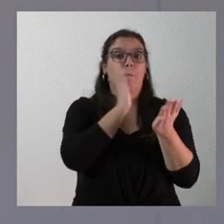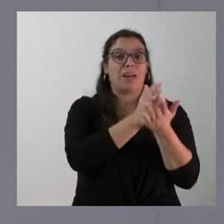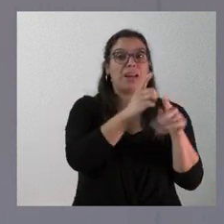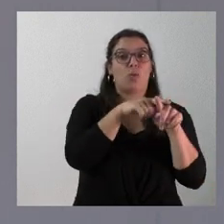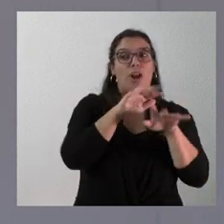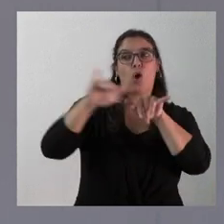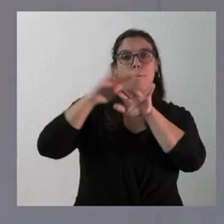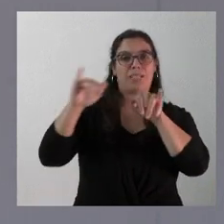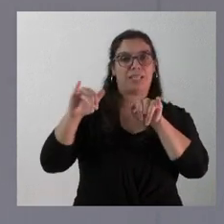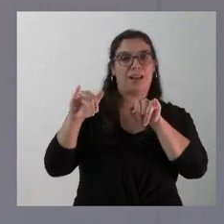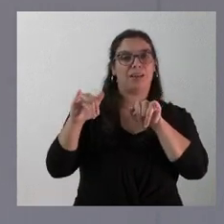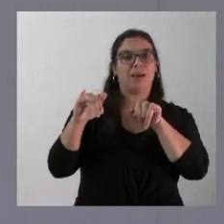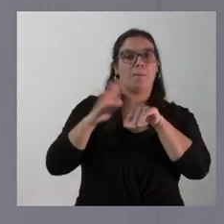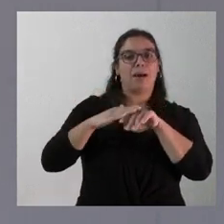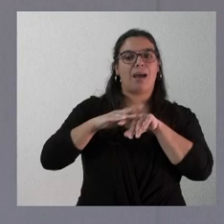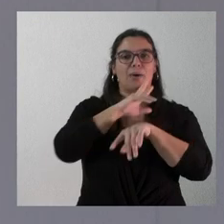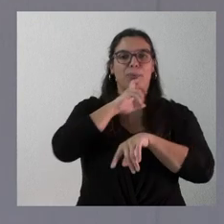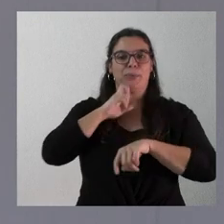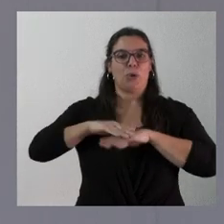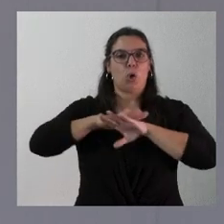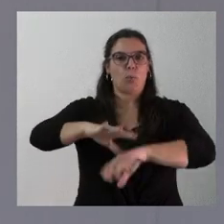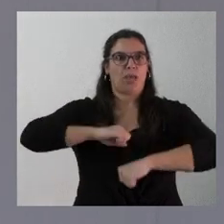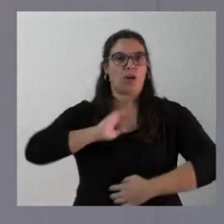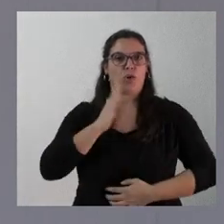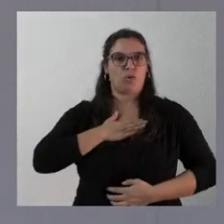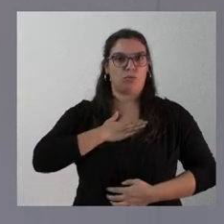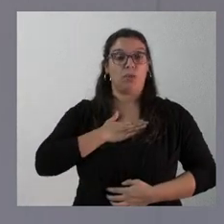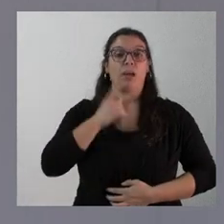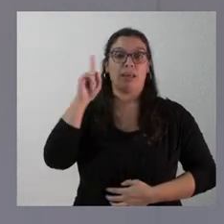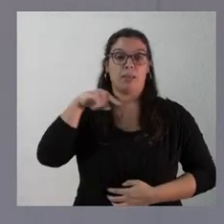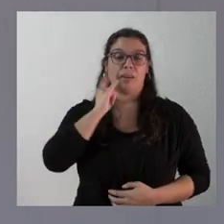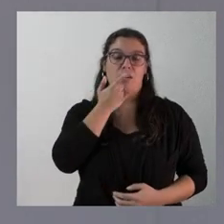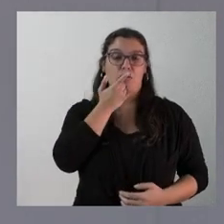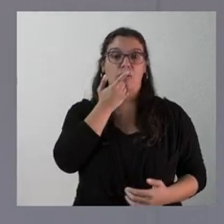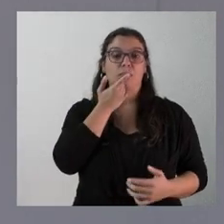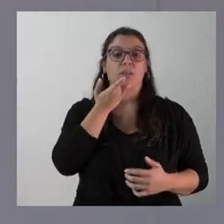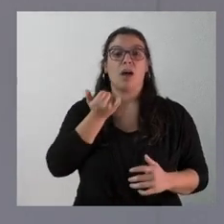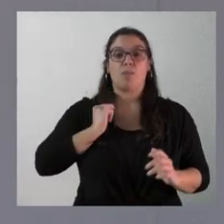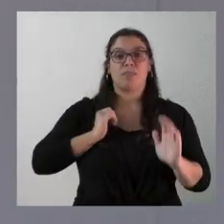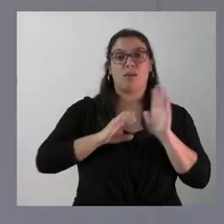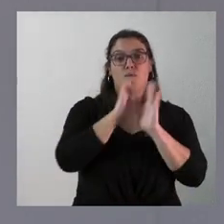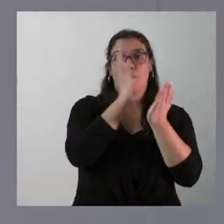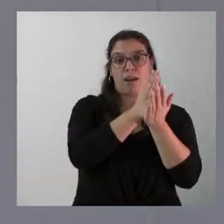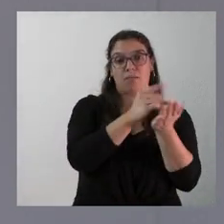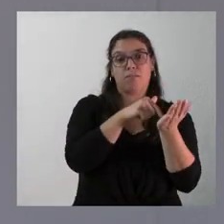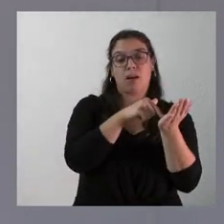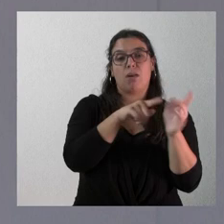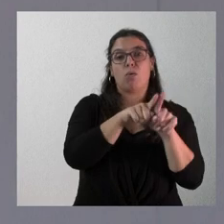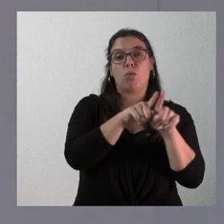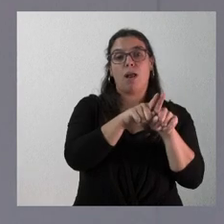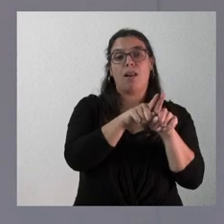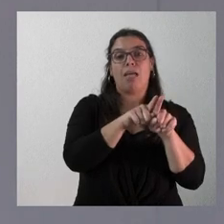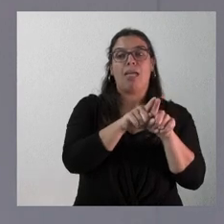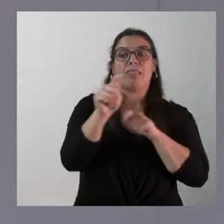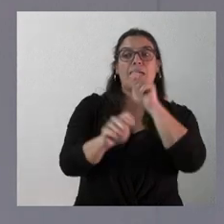precios políticos para mantenerse en el gobierno y es un error utilizar el código penal para hacer favores